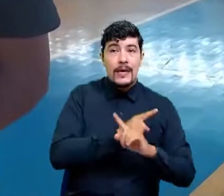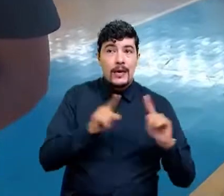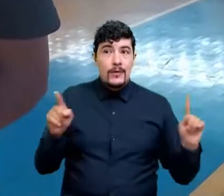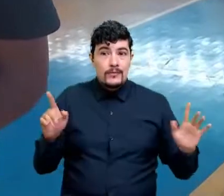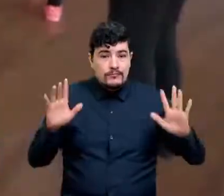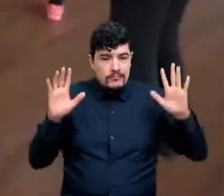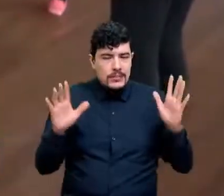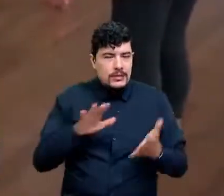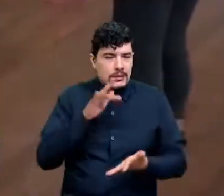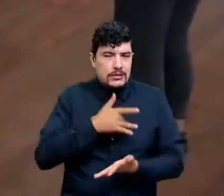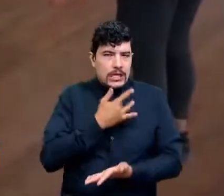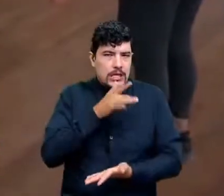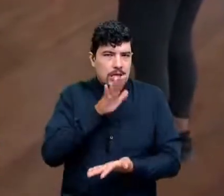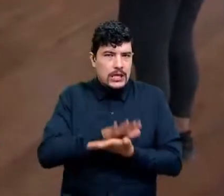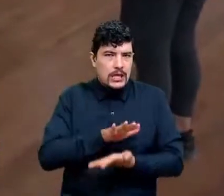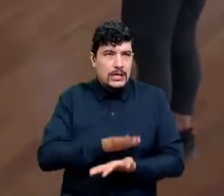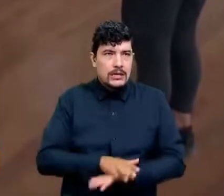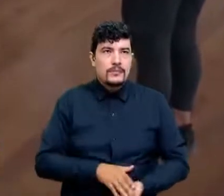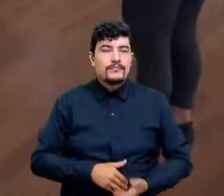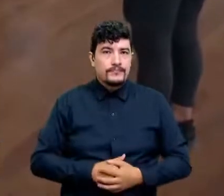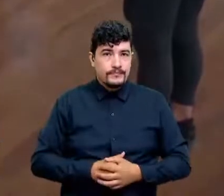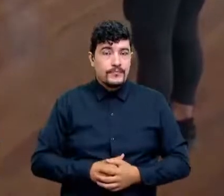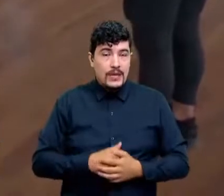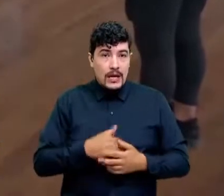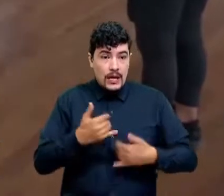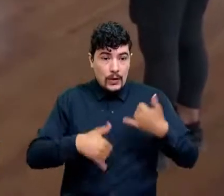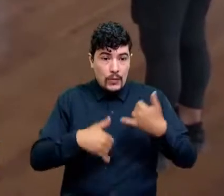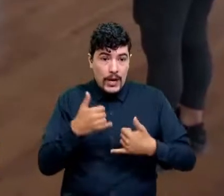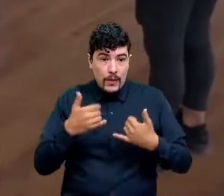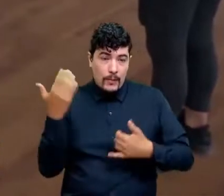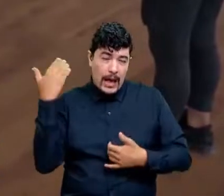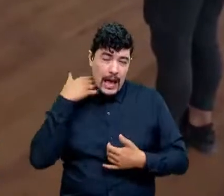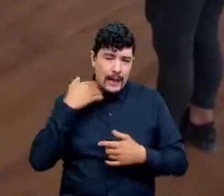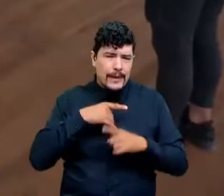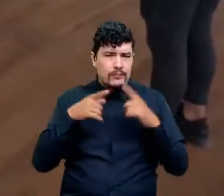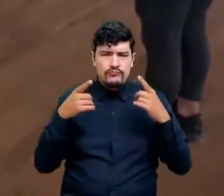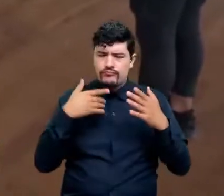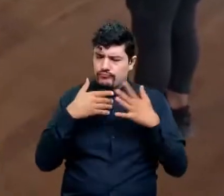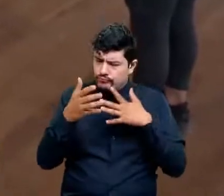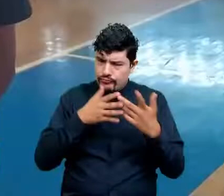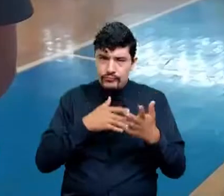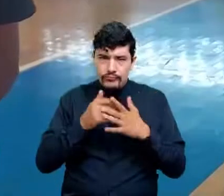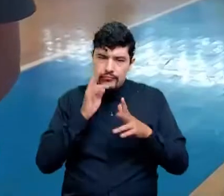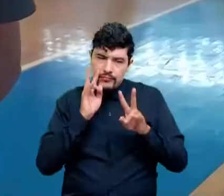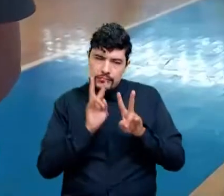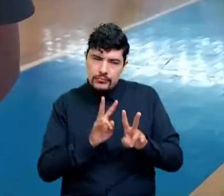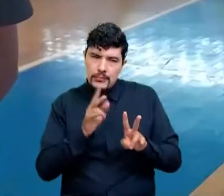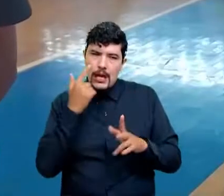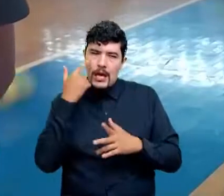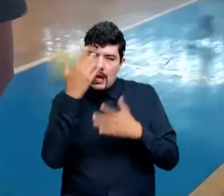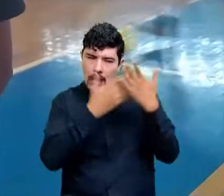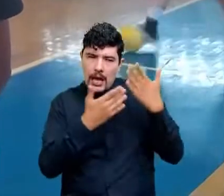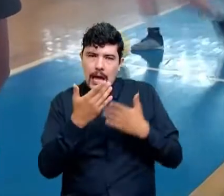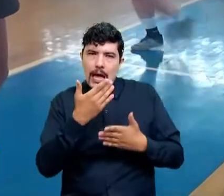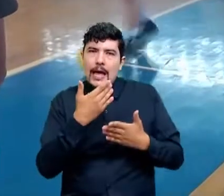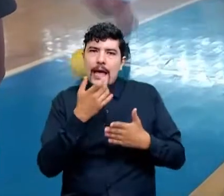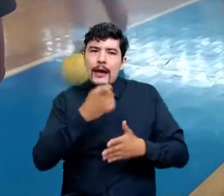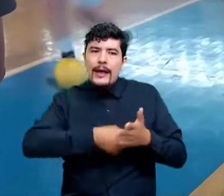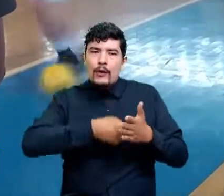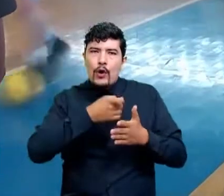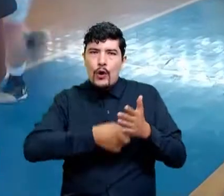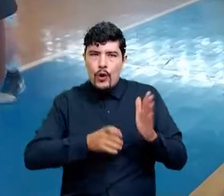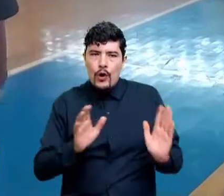nos venimos tranquilos. A pesar de la derrota, el partido sirvió para observar y corregir errores. Lo que sí, tenemos que afinar mucho la marca, tenemos que afinar